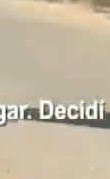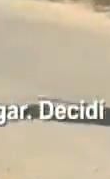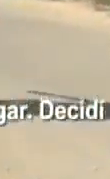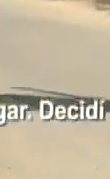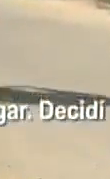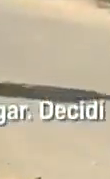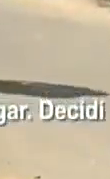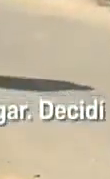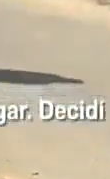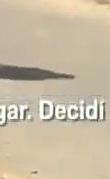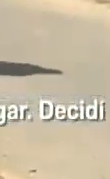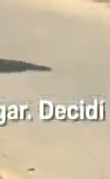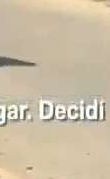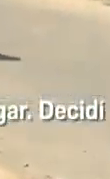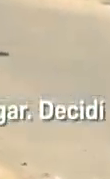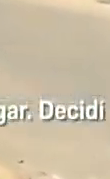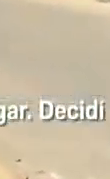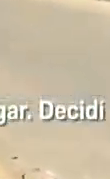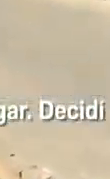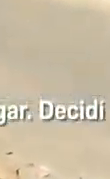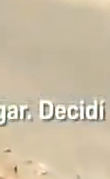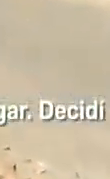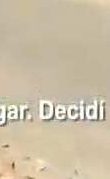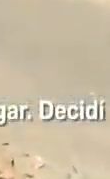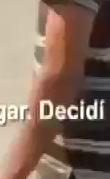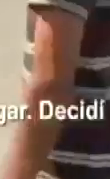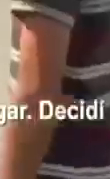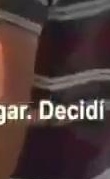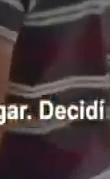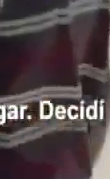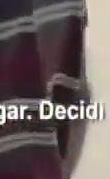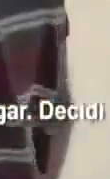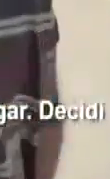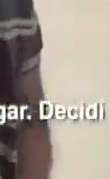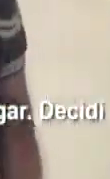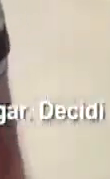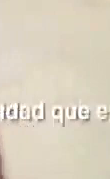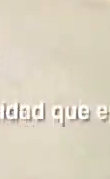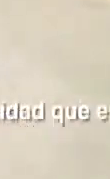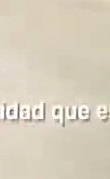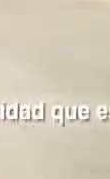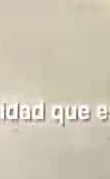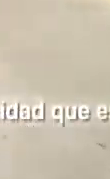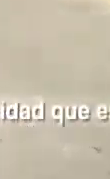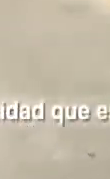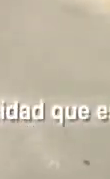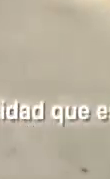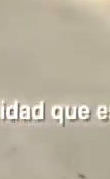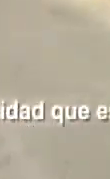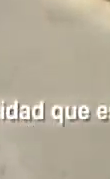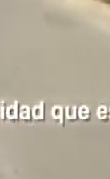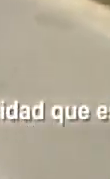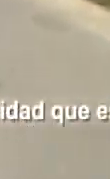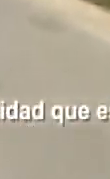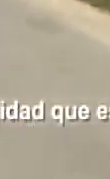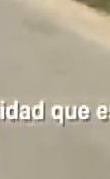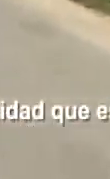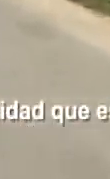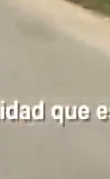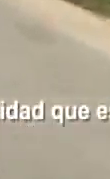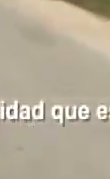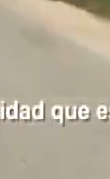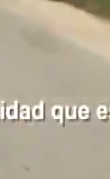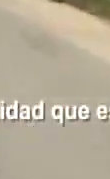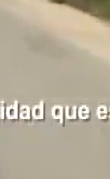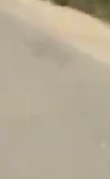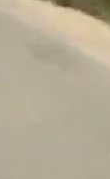llegar, por decidir colocarla, el registrar, pues, una situación que tenemos en nuestra comunidad, que es la